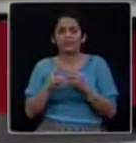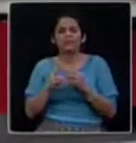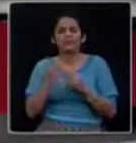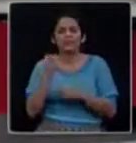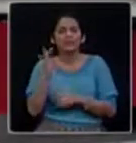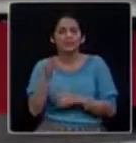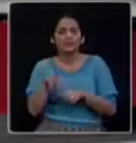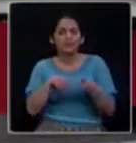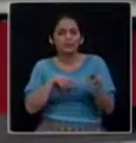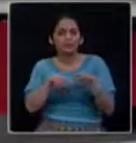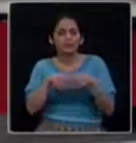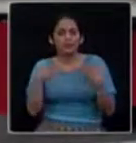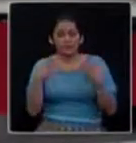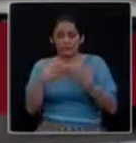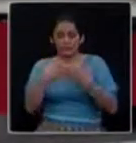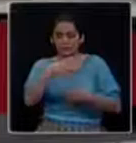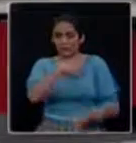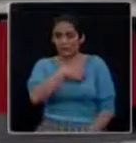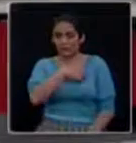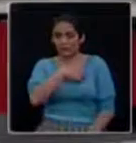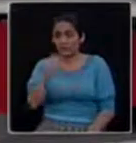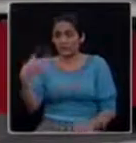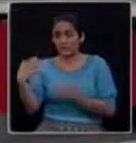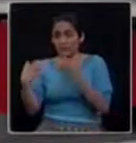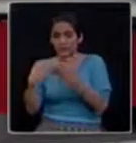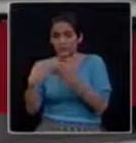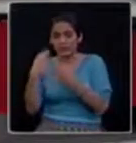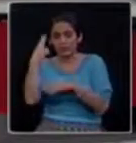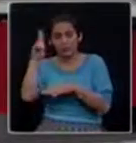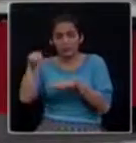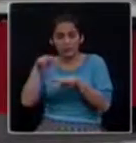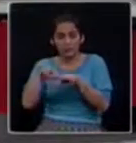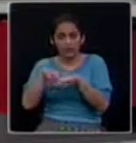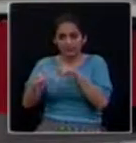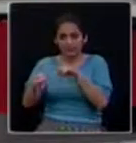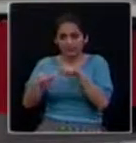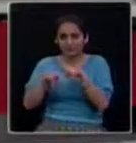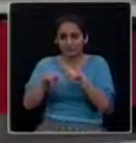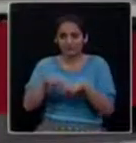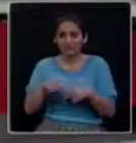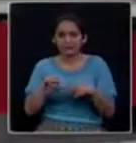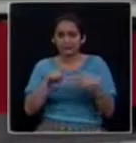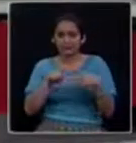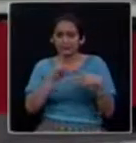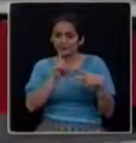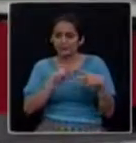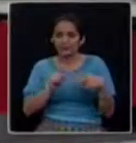Barcelona se alista para enfrentar a El Nacional. Richard Calderón y Gabriel Márquez son bajas en el conjunto amarillo.